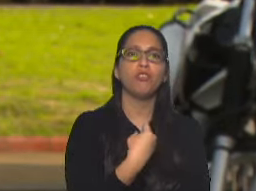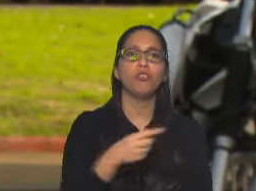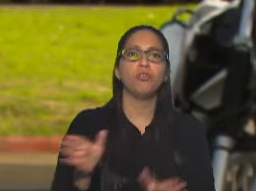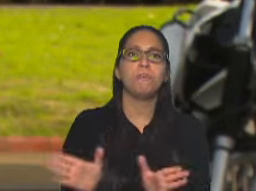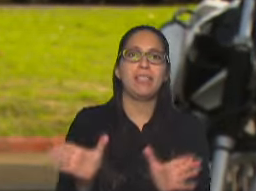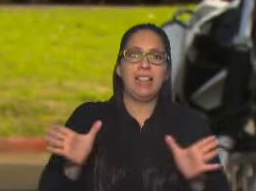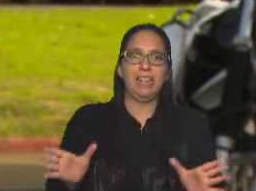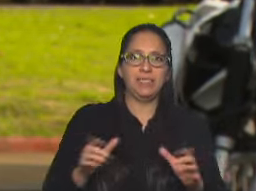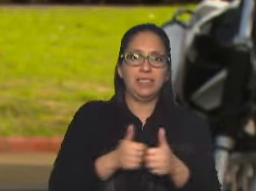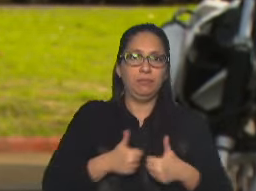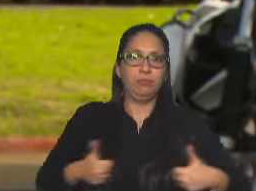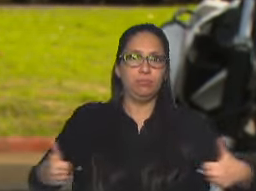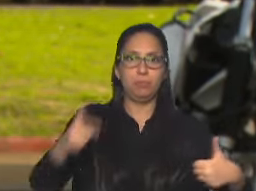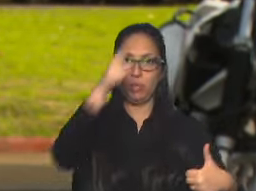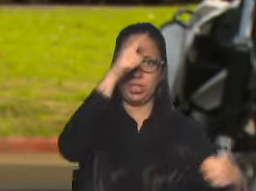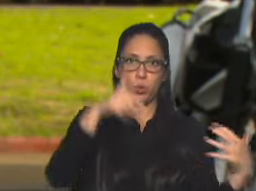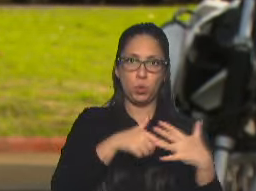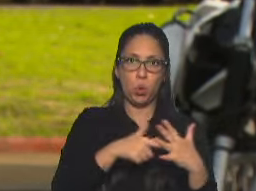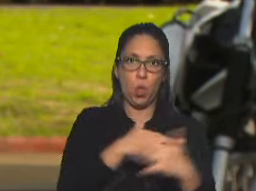anillo, trabajamos en conjunto, pero